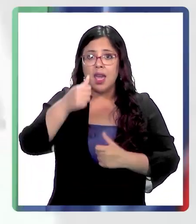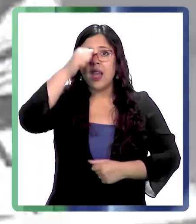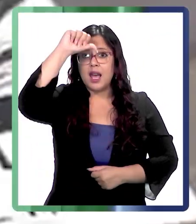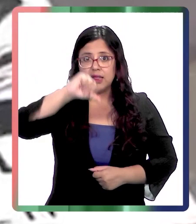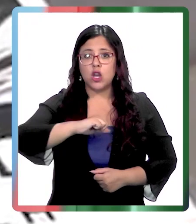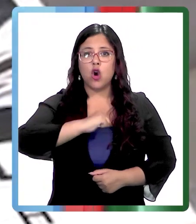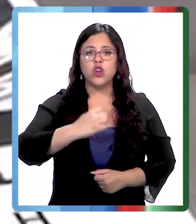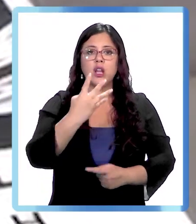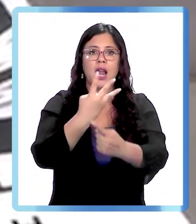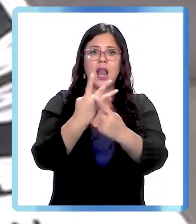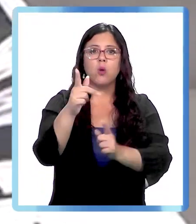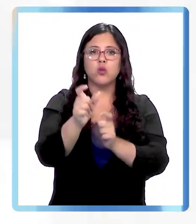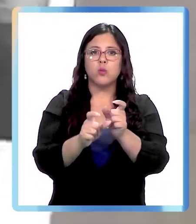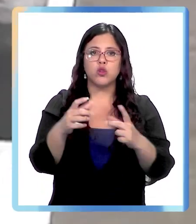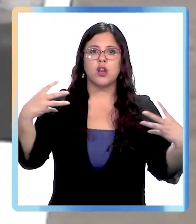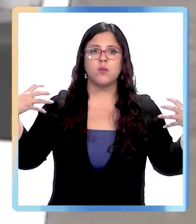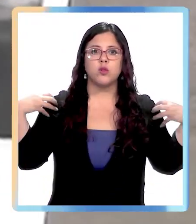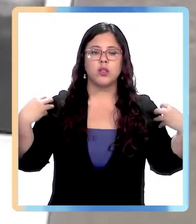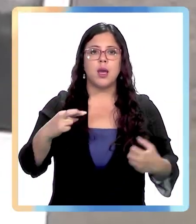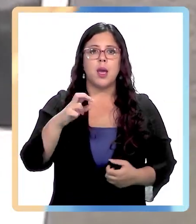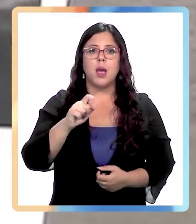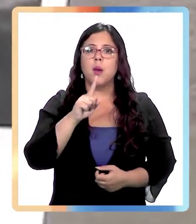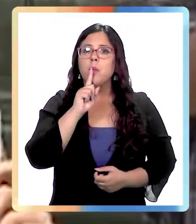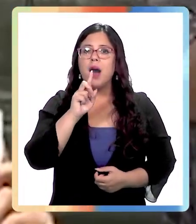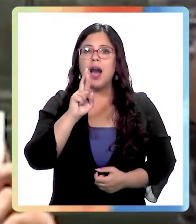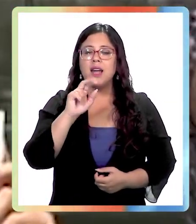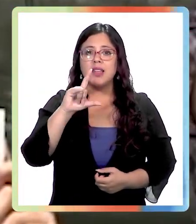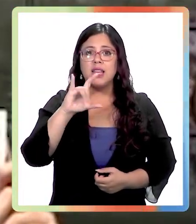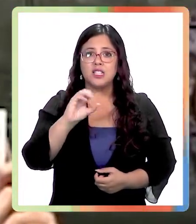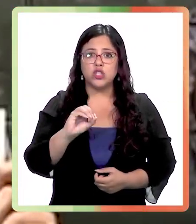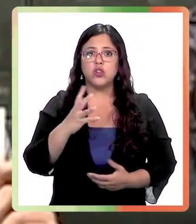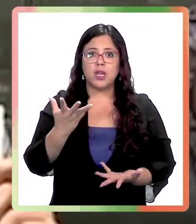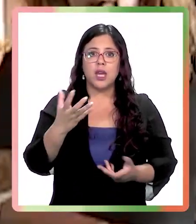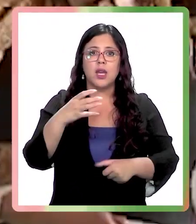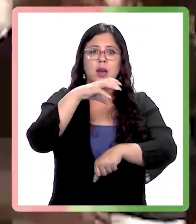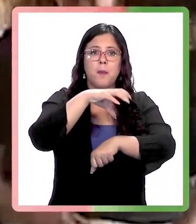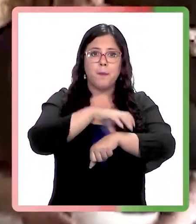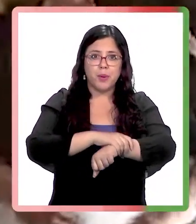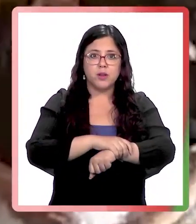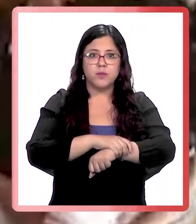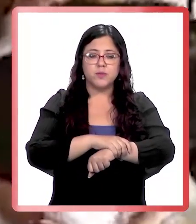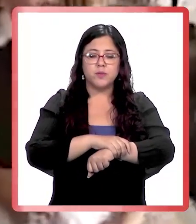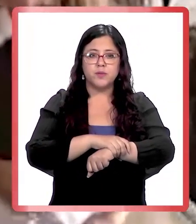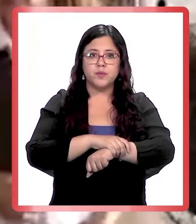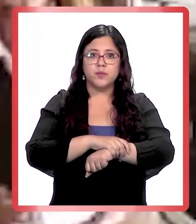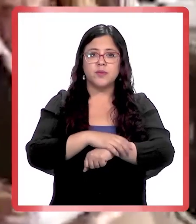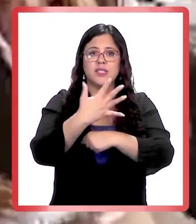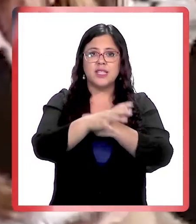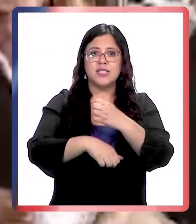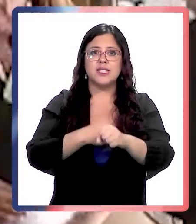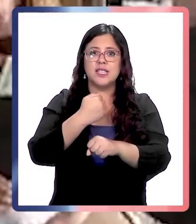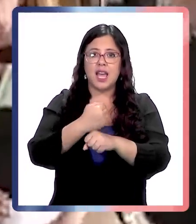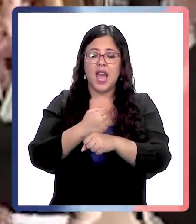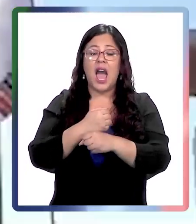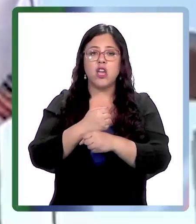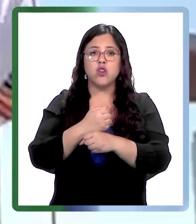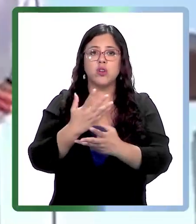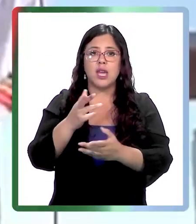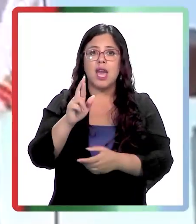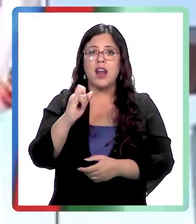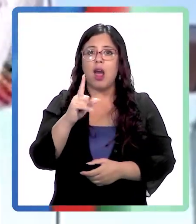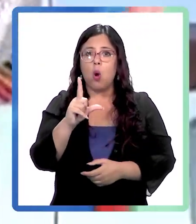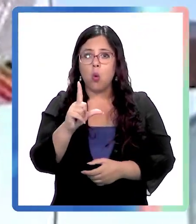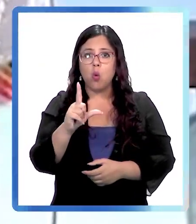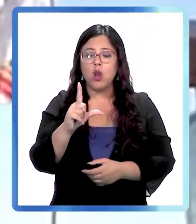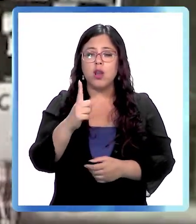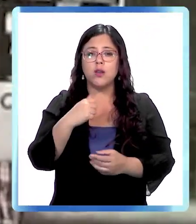hubo condenas contra los 4 involucrados. Patricio Ahumada recibió la pena de presidio perpetuo simple, 15 años de presidio